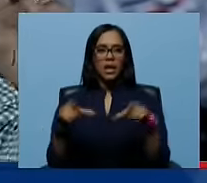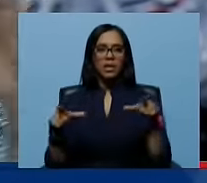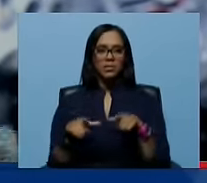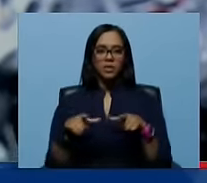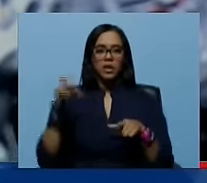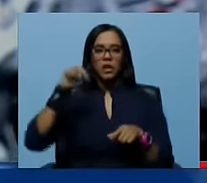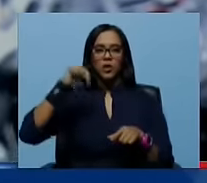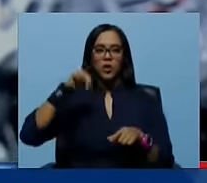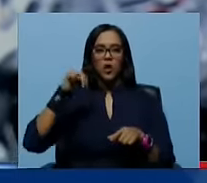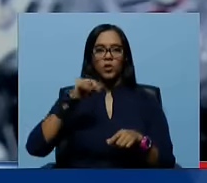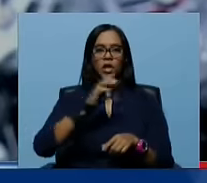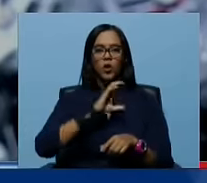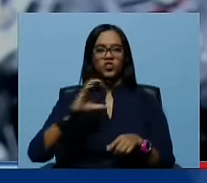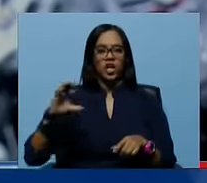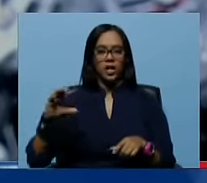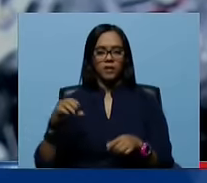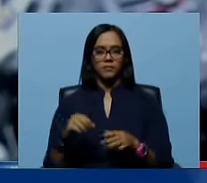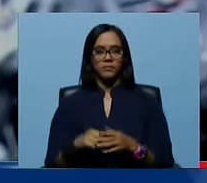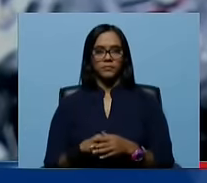costera.